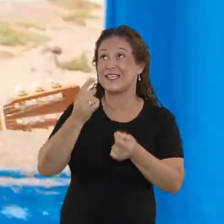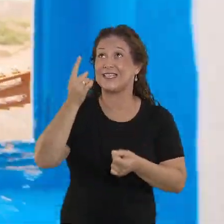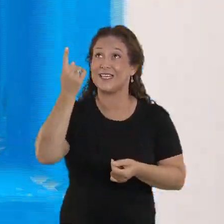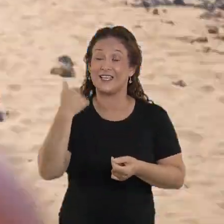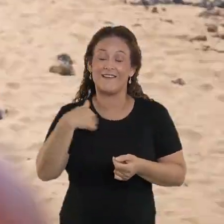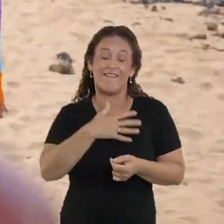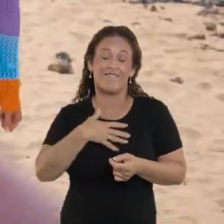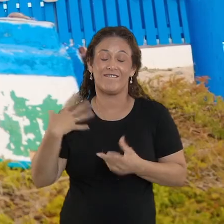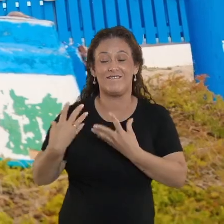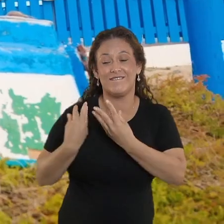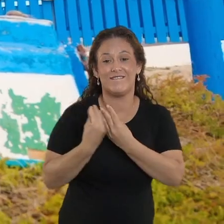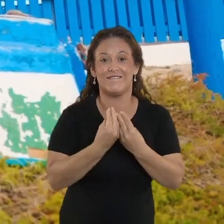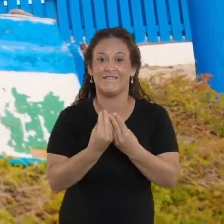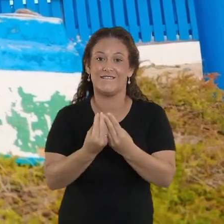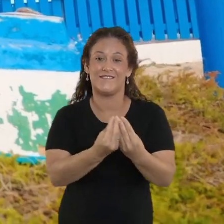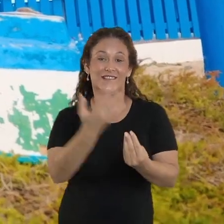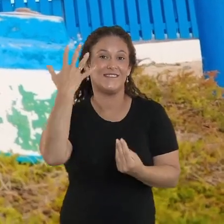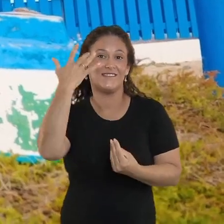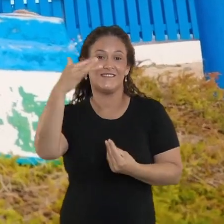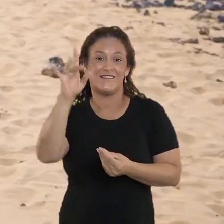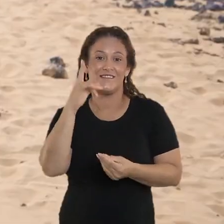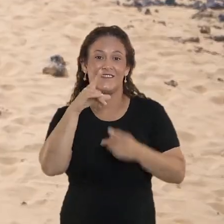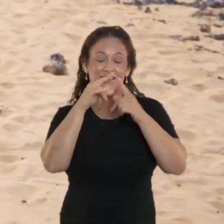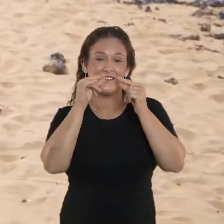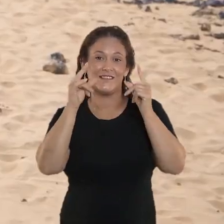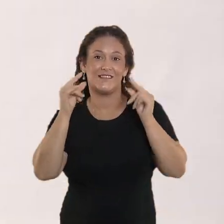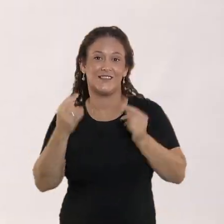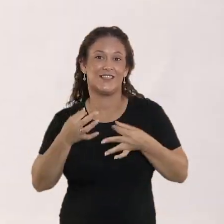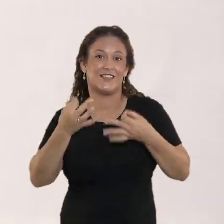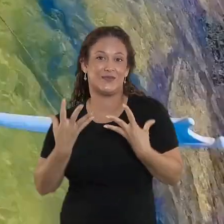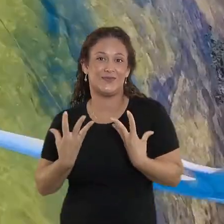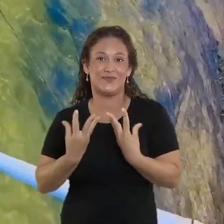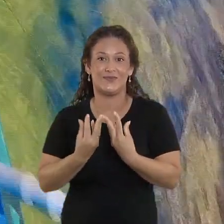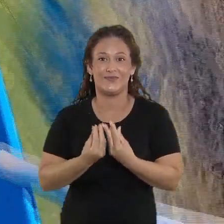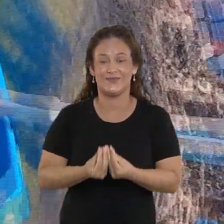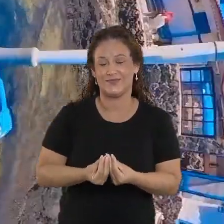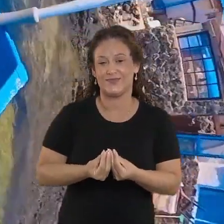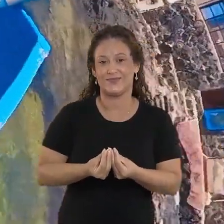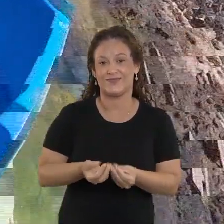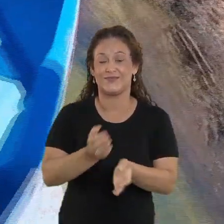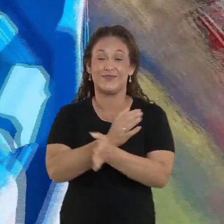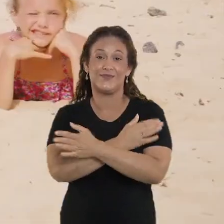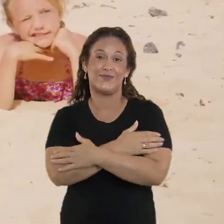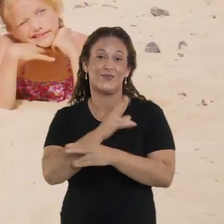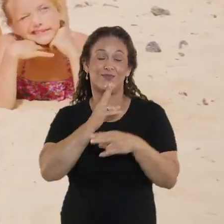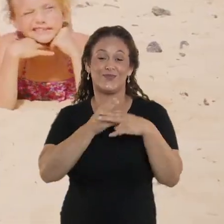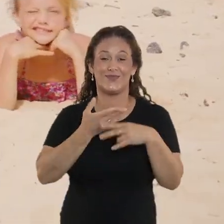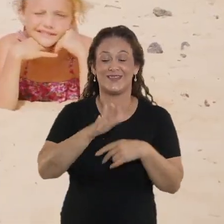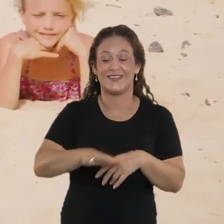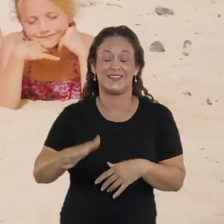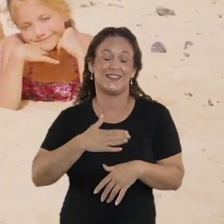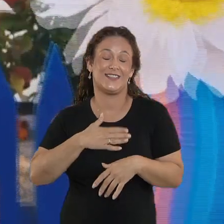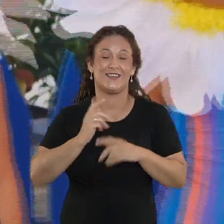las estrellas, yo te quiero llevar donde vivirse a soñar y nuestros labios siempre vayan de manita. Quiero abrazarte, llamarte